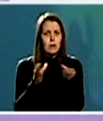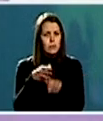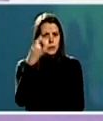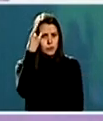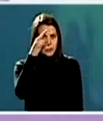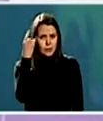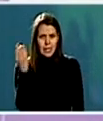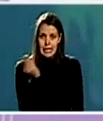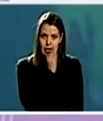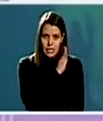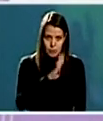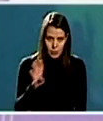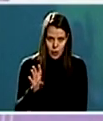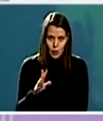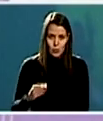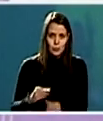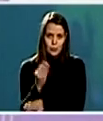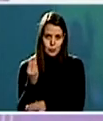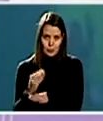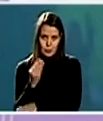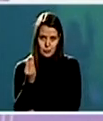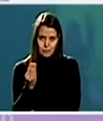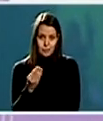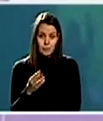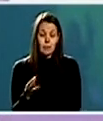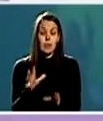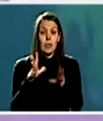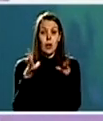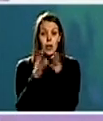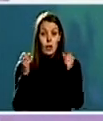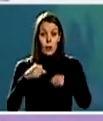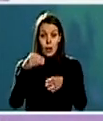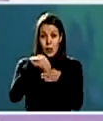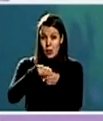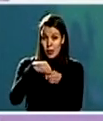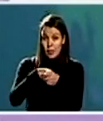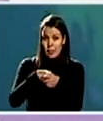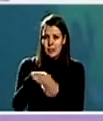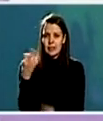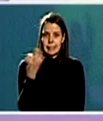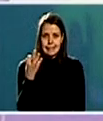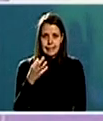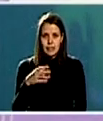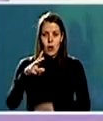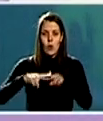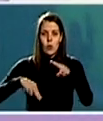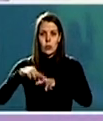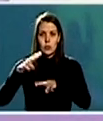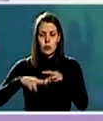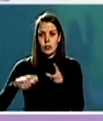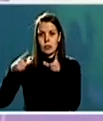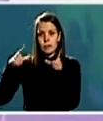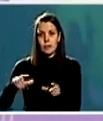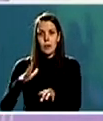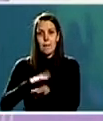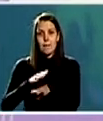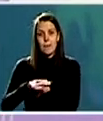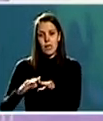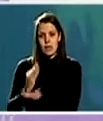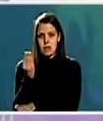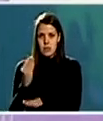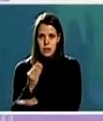novillas o convenio incl a construción deun nave de recría na granxa galloso Castro que albergará má